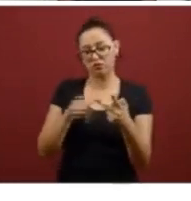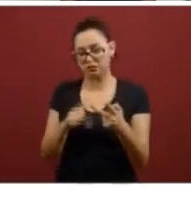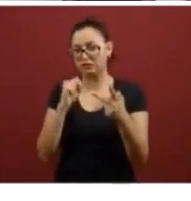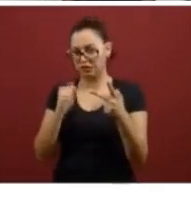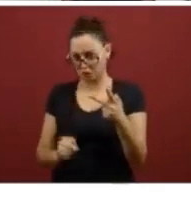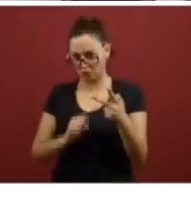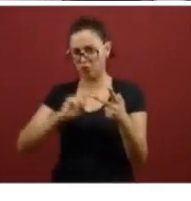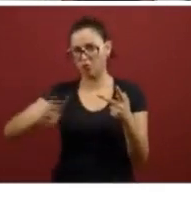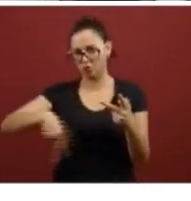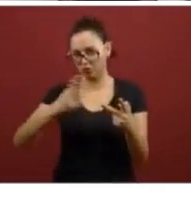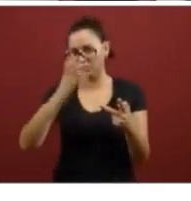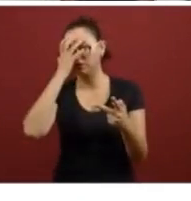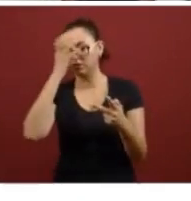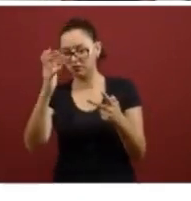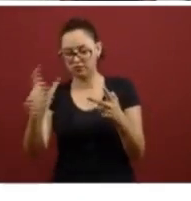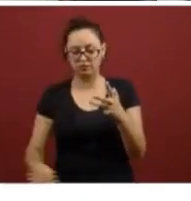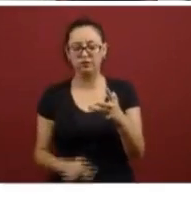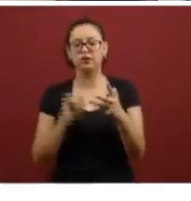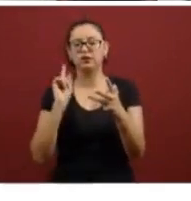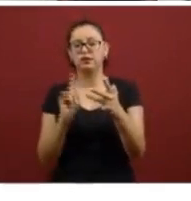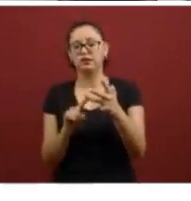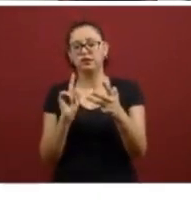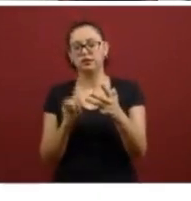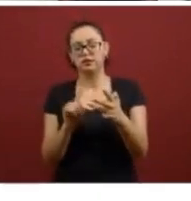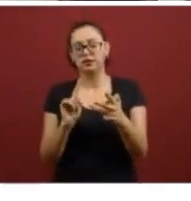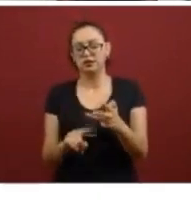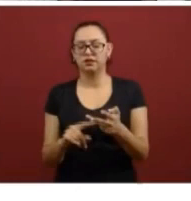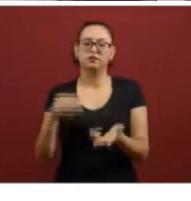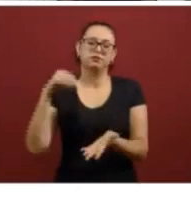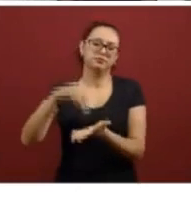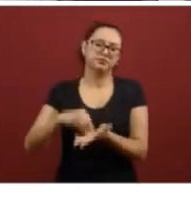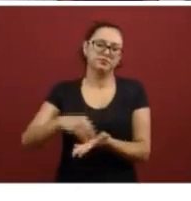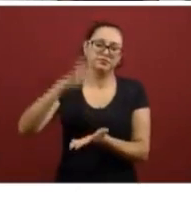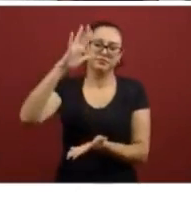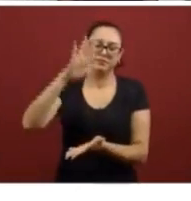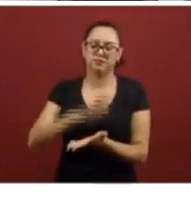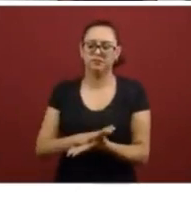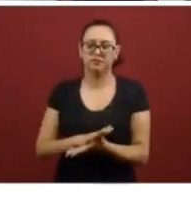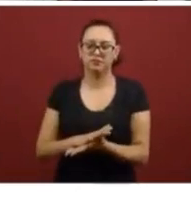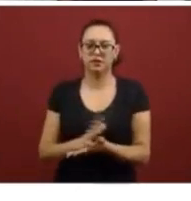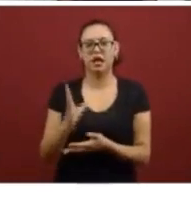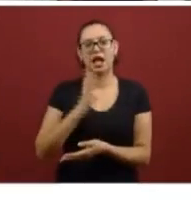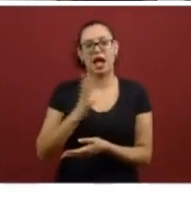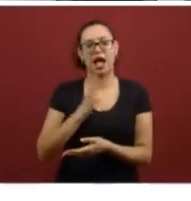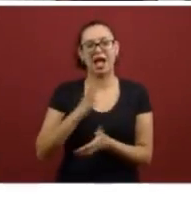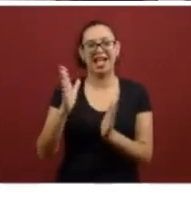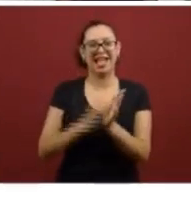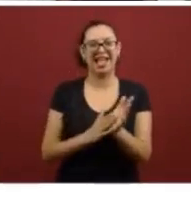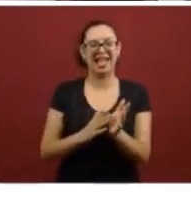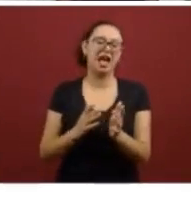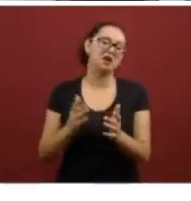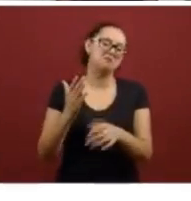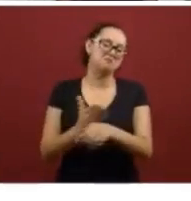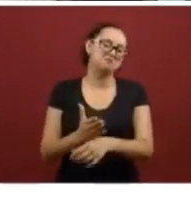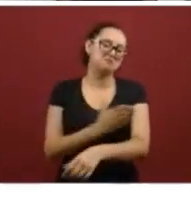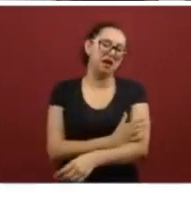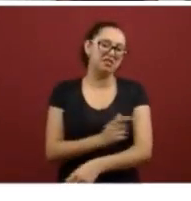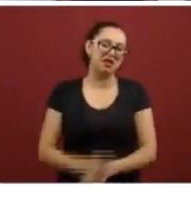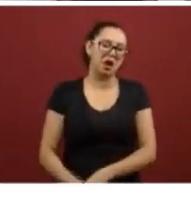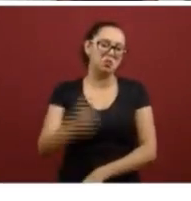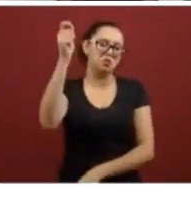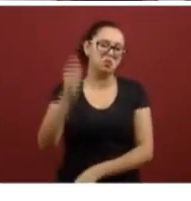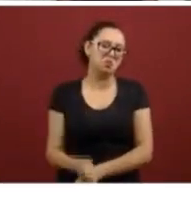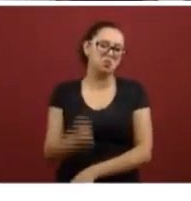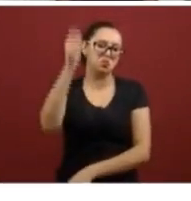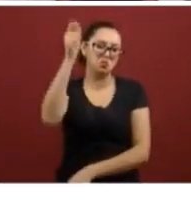se registran, So you have to show se registran con a nosotros y les document damos una paleta de participación, identifying el cual ya yourself. llevan el día de la subasta